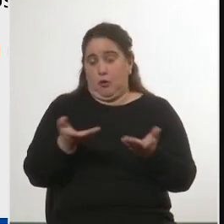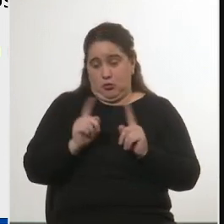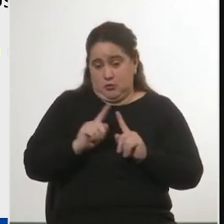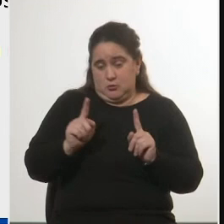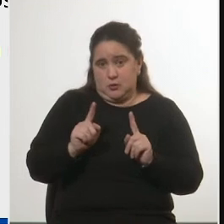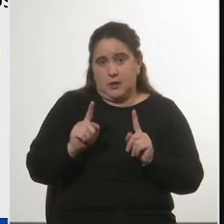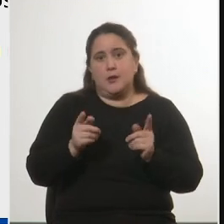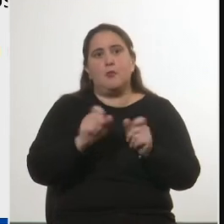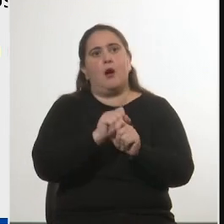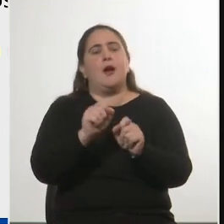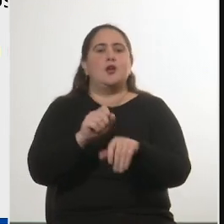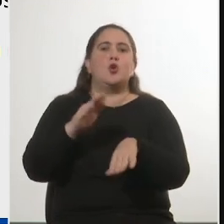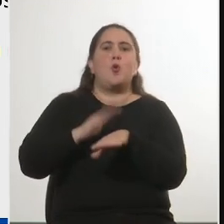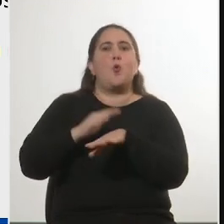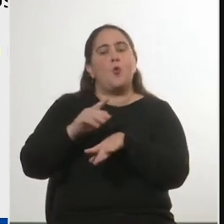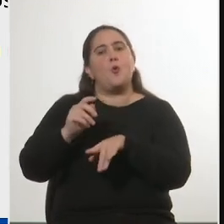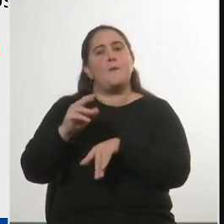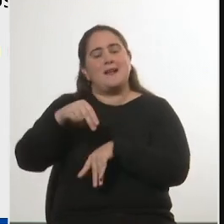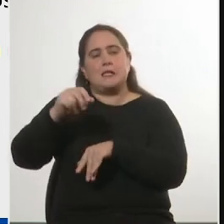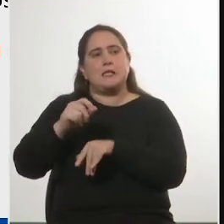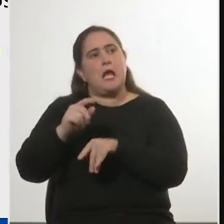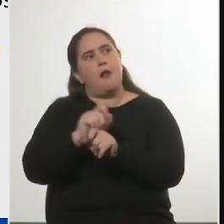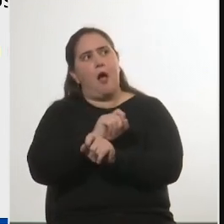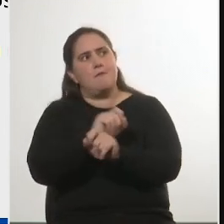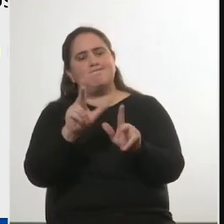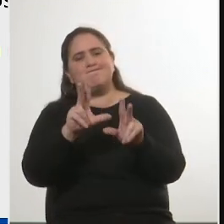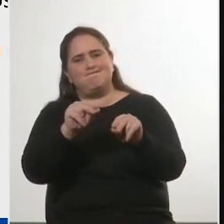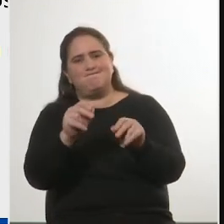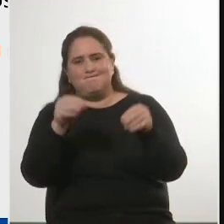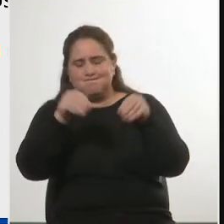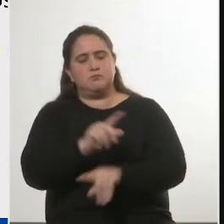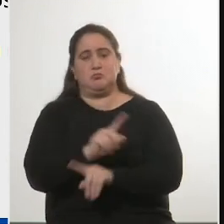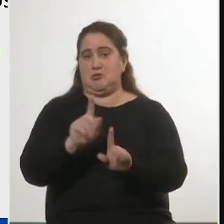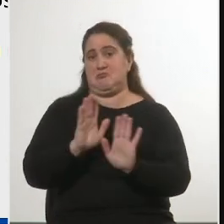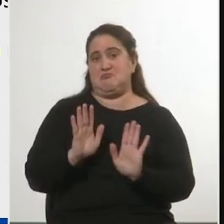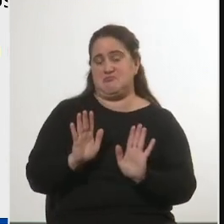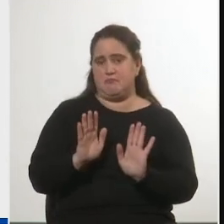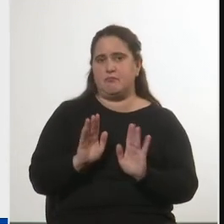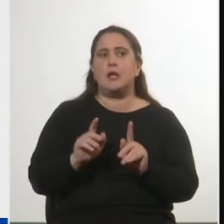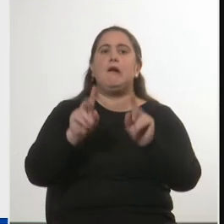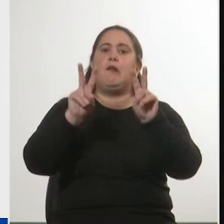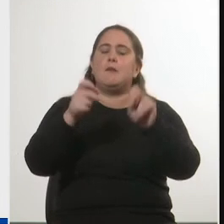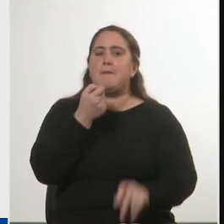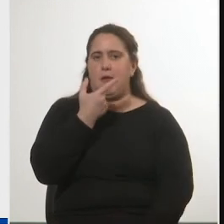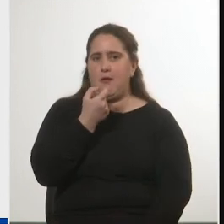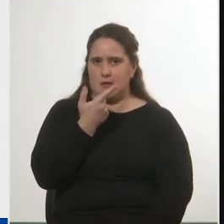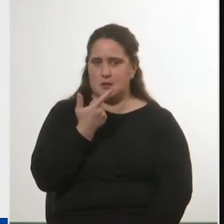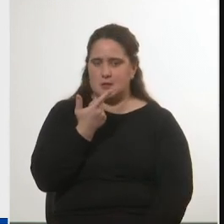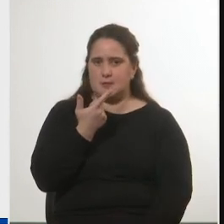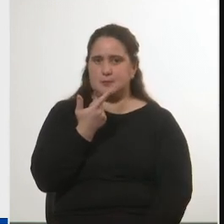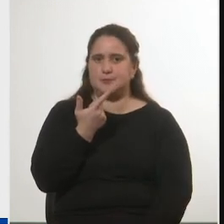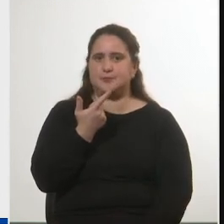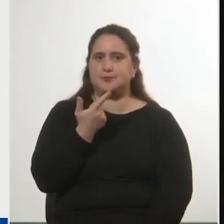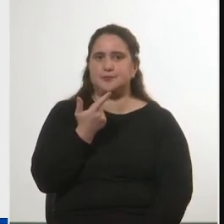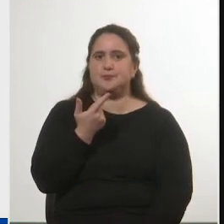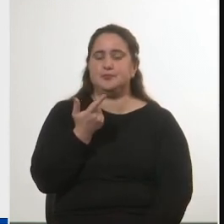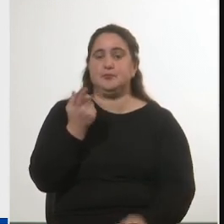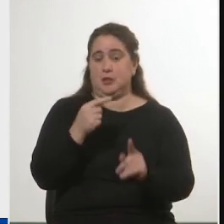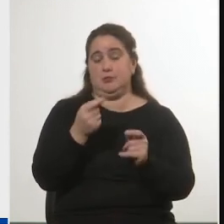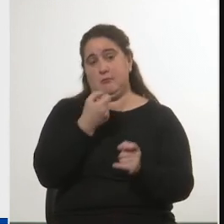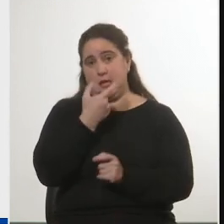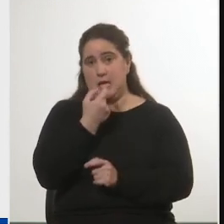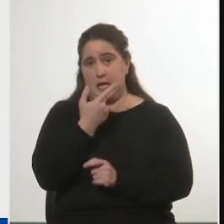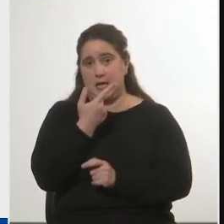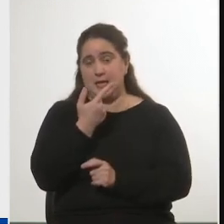momento, afectado por las condiciones de sodio de OCE. En cuanto a los medicamentos, desde el punto de vista de